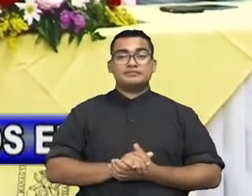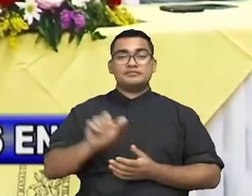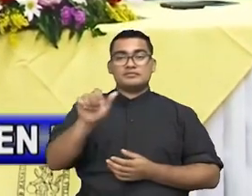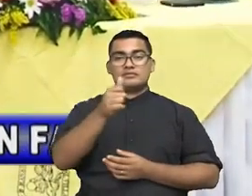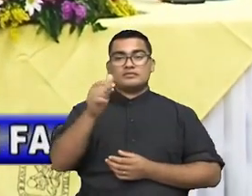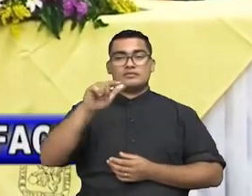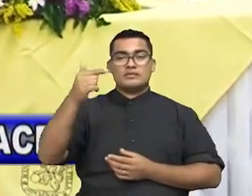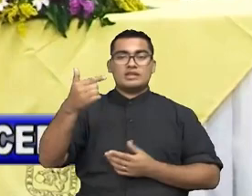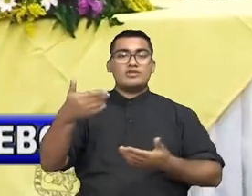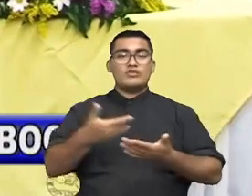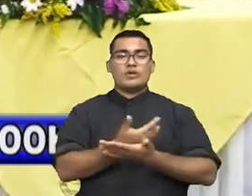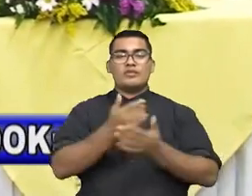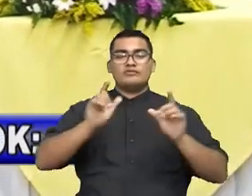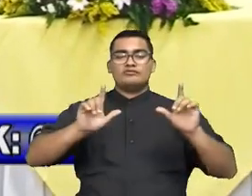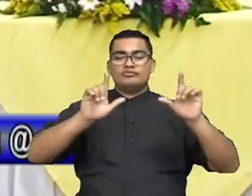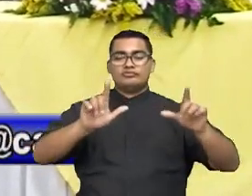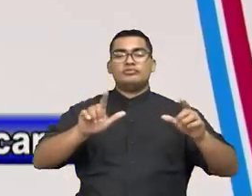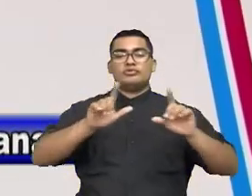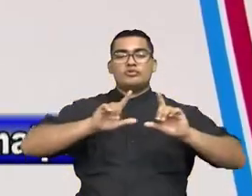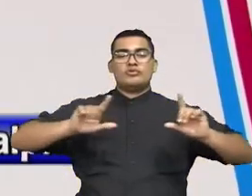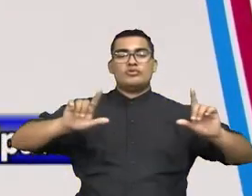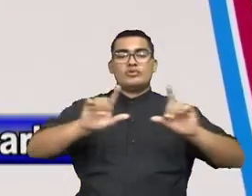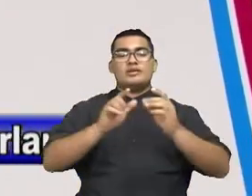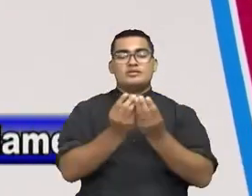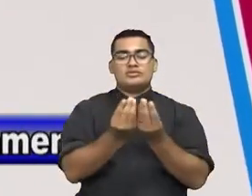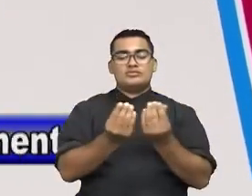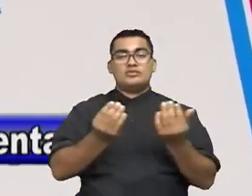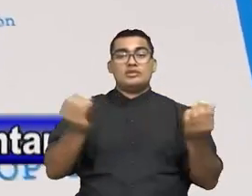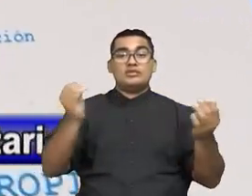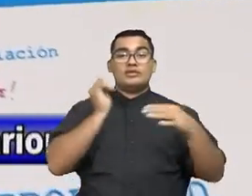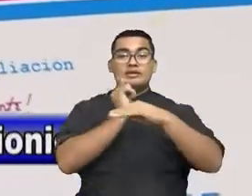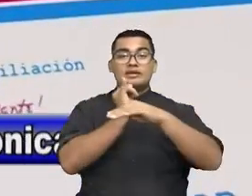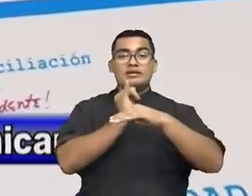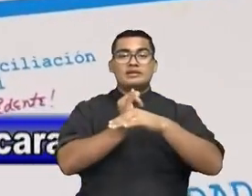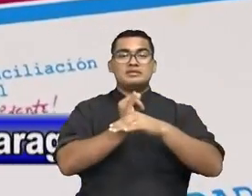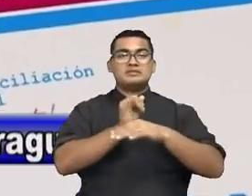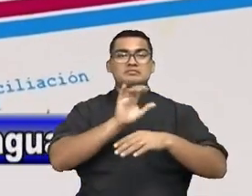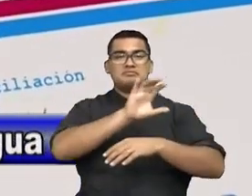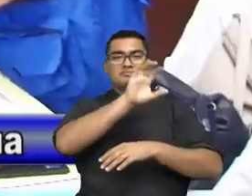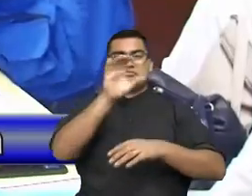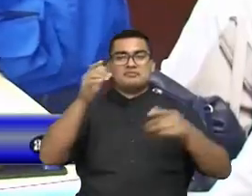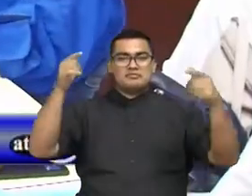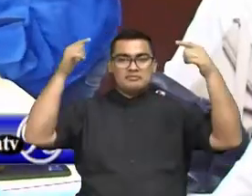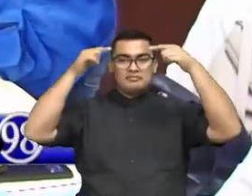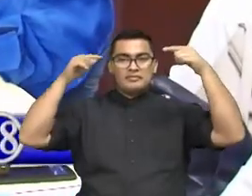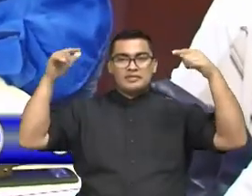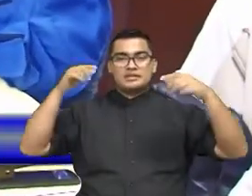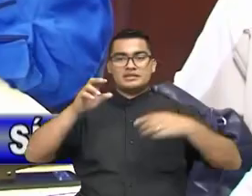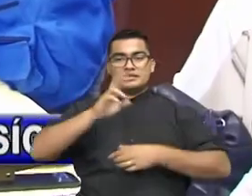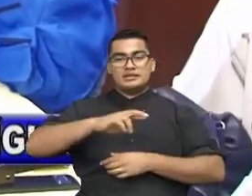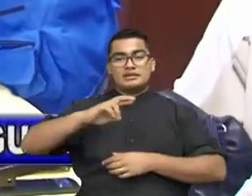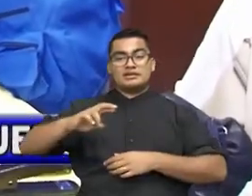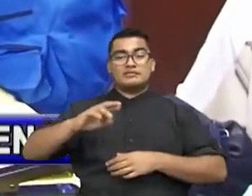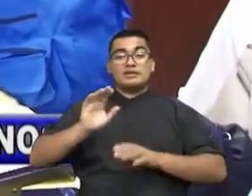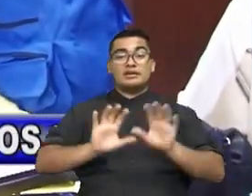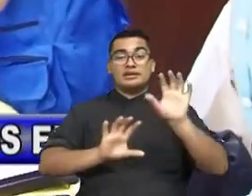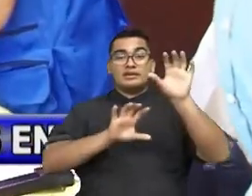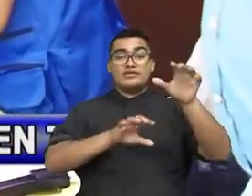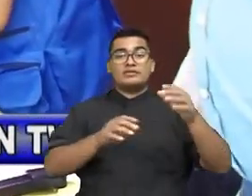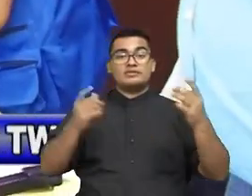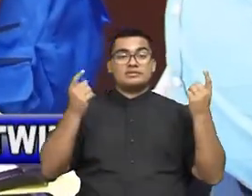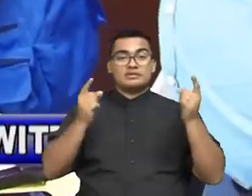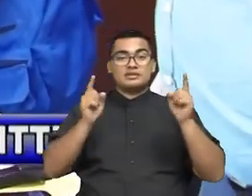67 títulos de propiedad fueron entregados a pastores de iglesias ubicados en los departamentos de Masaya, Rivas, León,